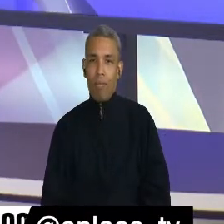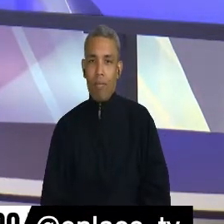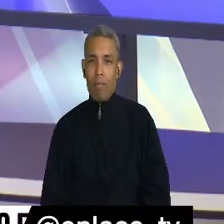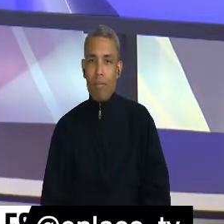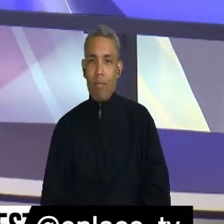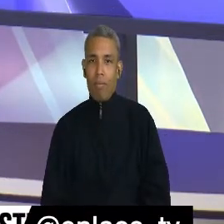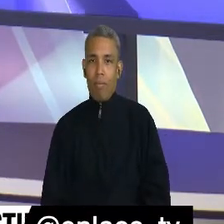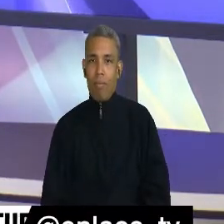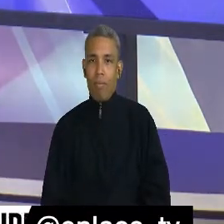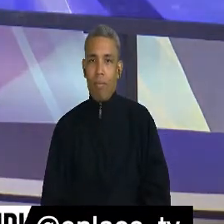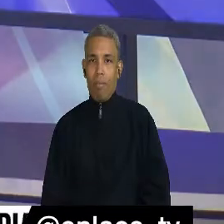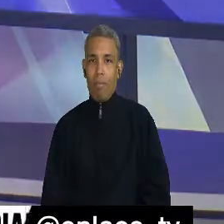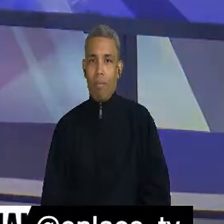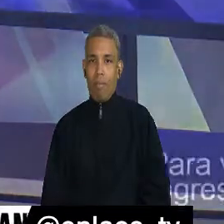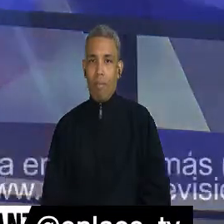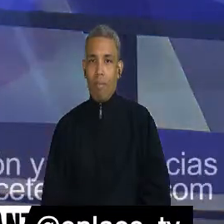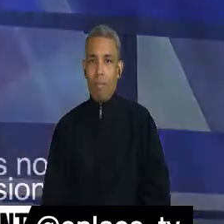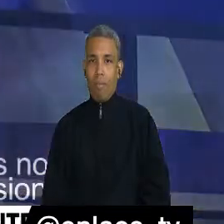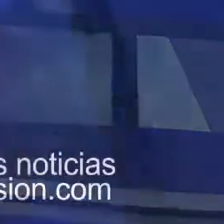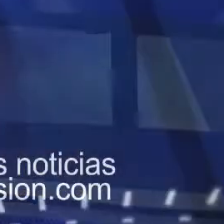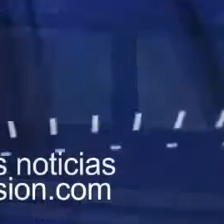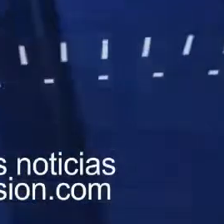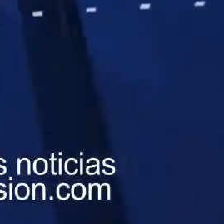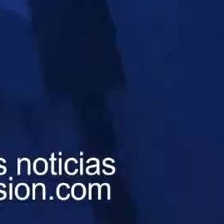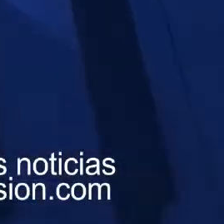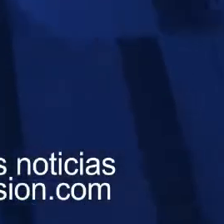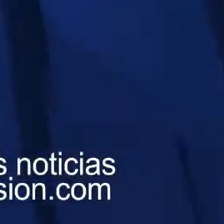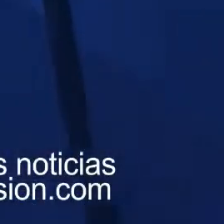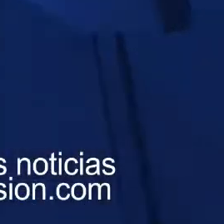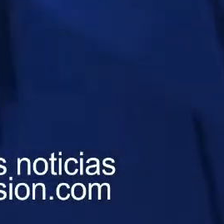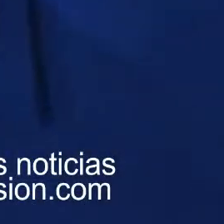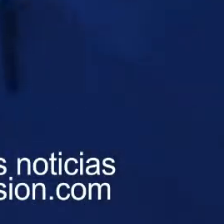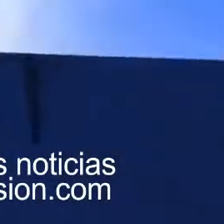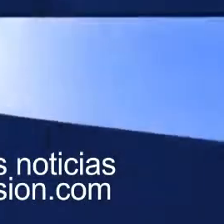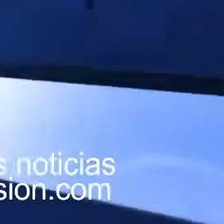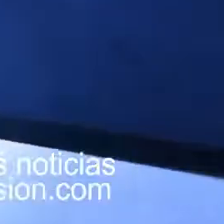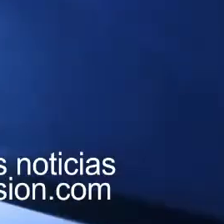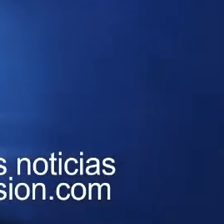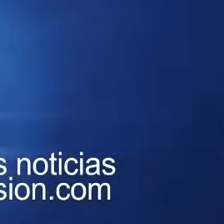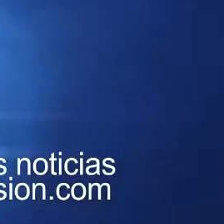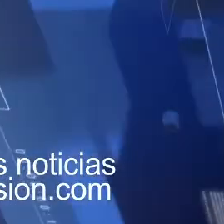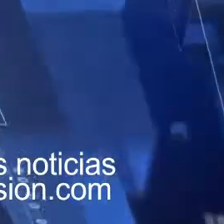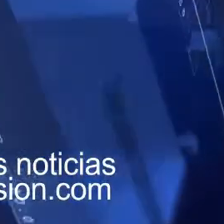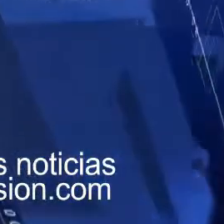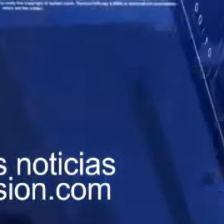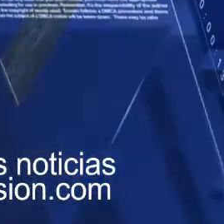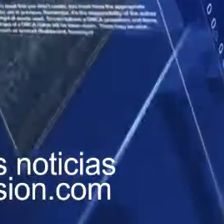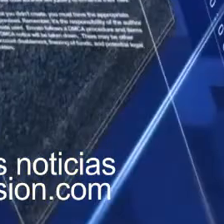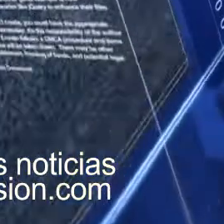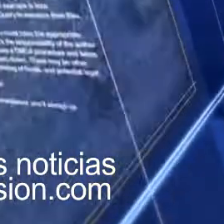Chao. We'll be right back.